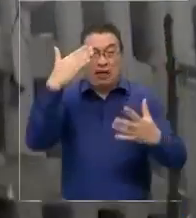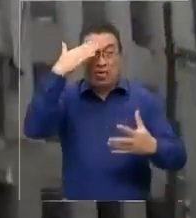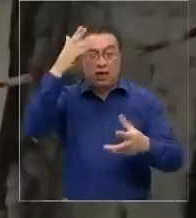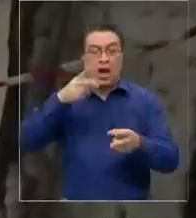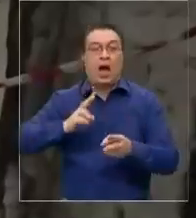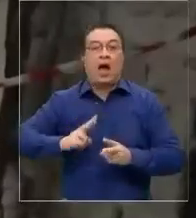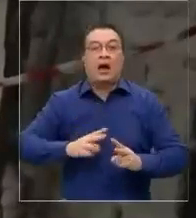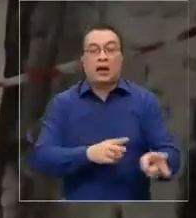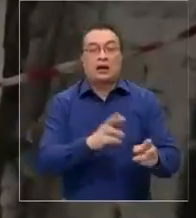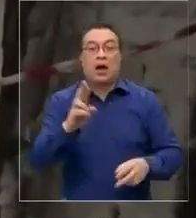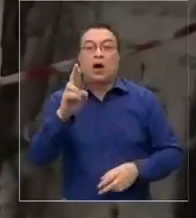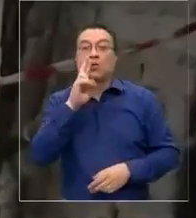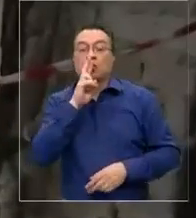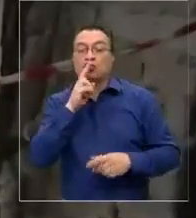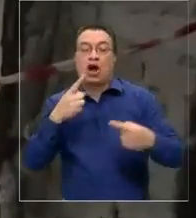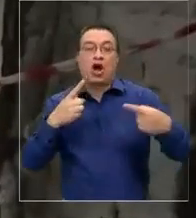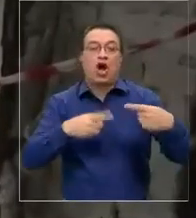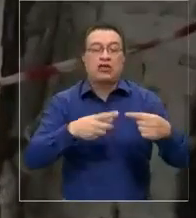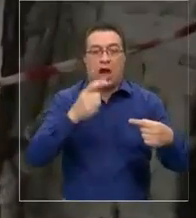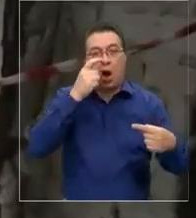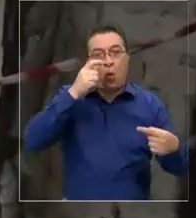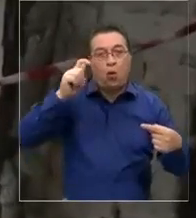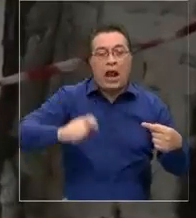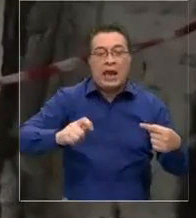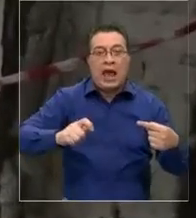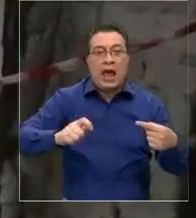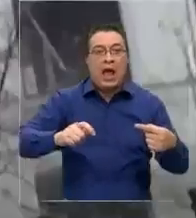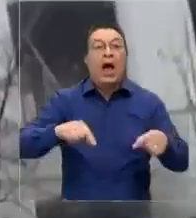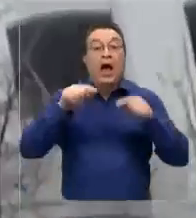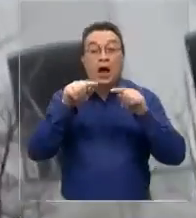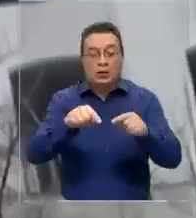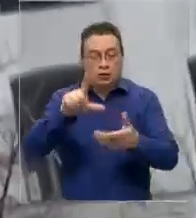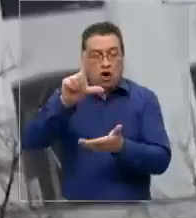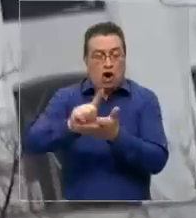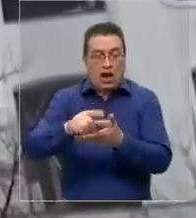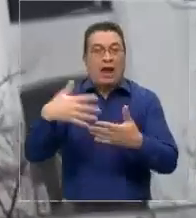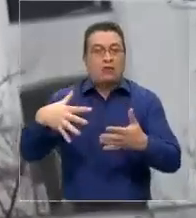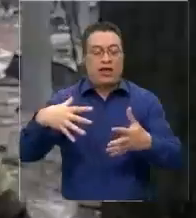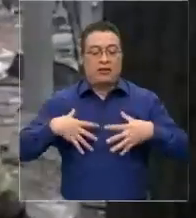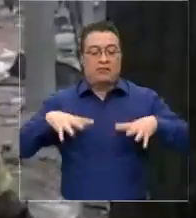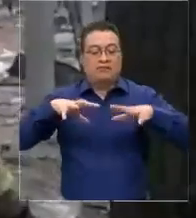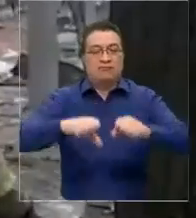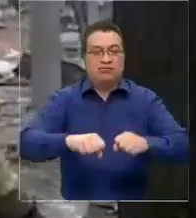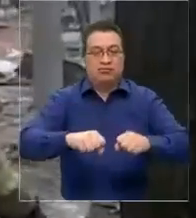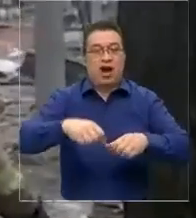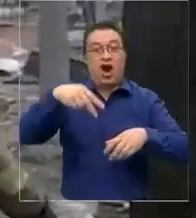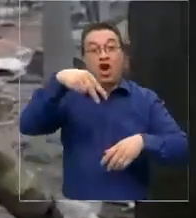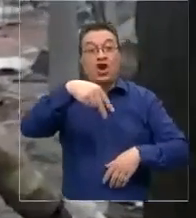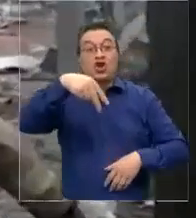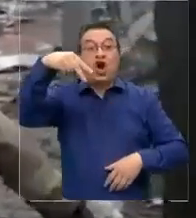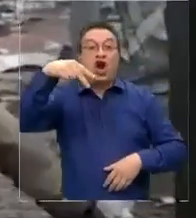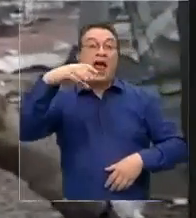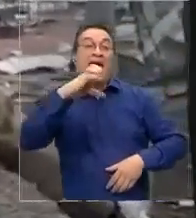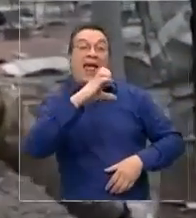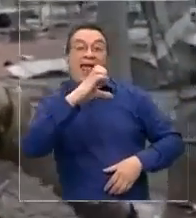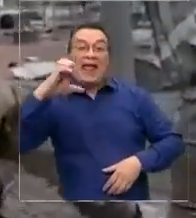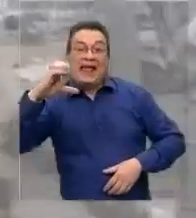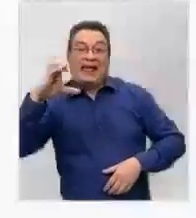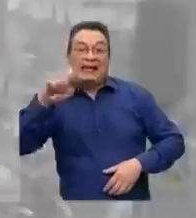de guerra de Rusia contra Ucrania, una localidad clave para el control de la frontera noreste del país.